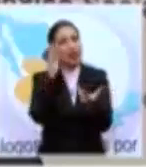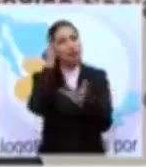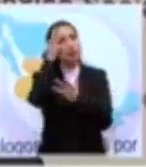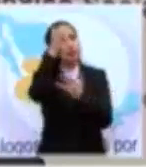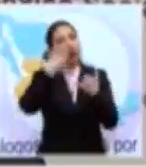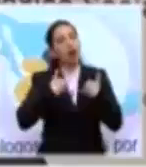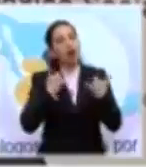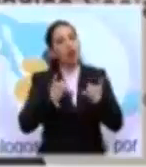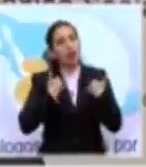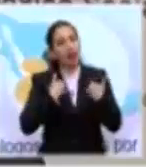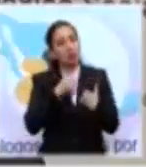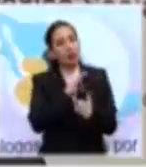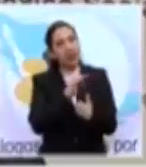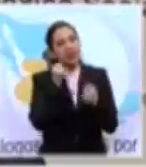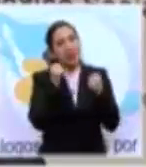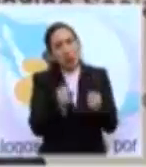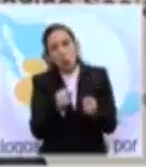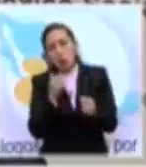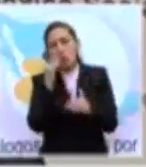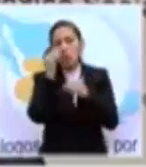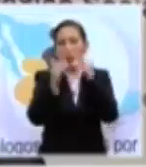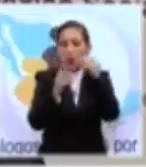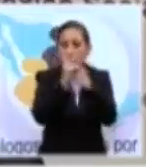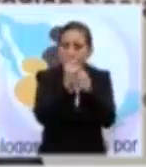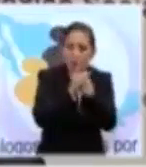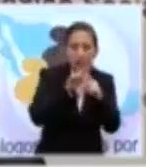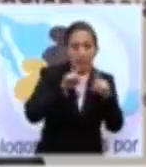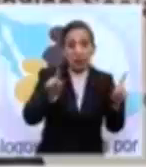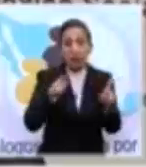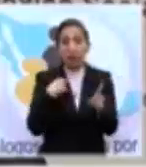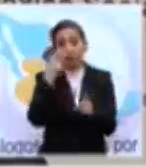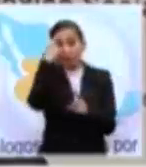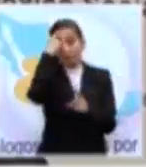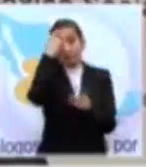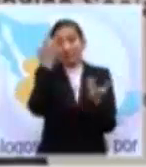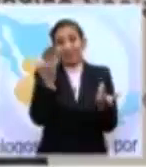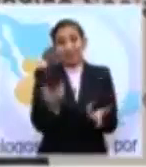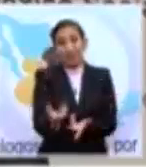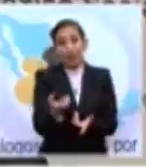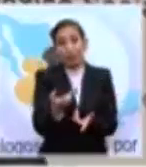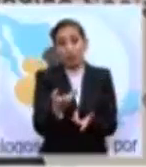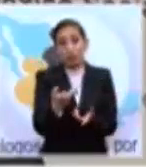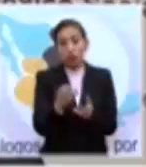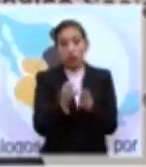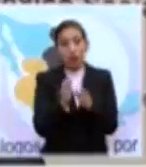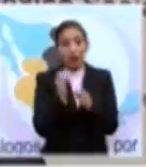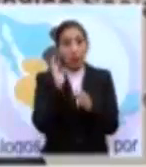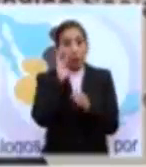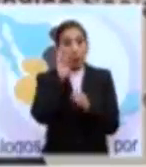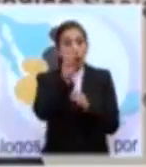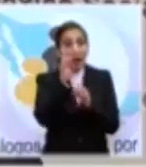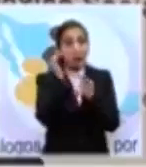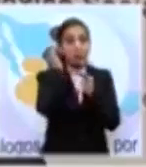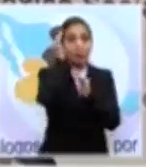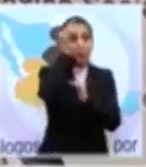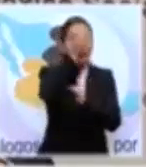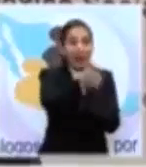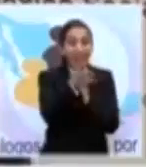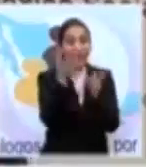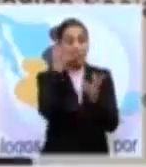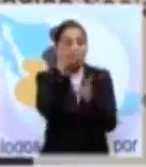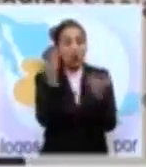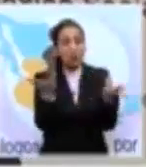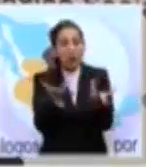de que pueden vivir y crecer en un país diferente y ellos lograr crecer y subir dentro de la